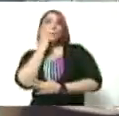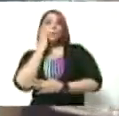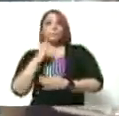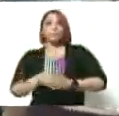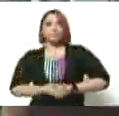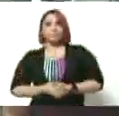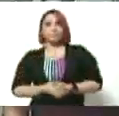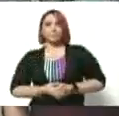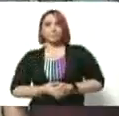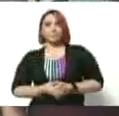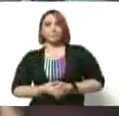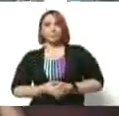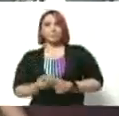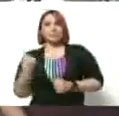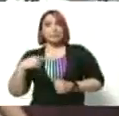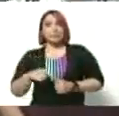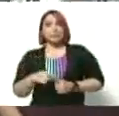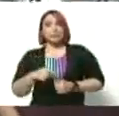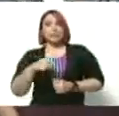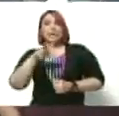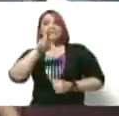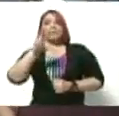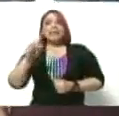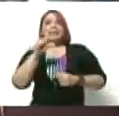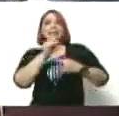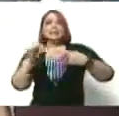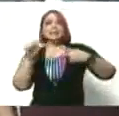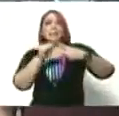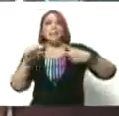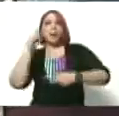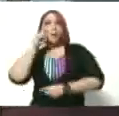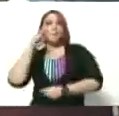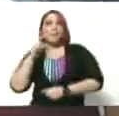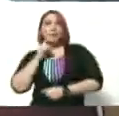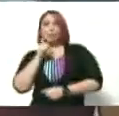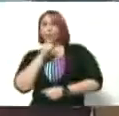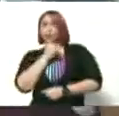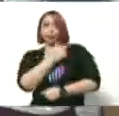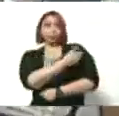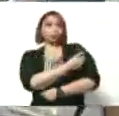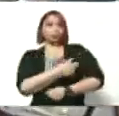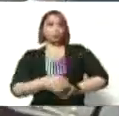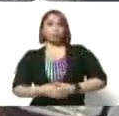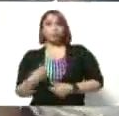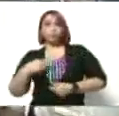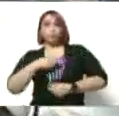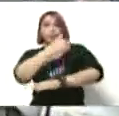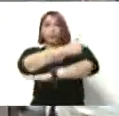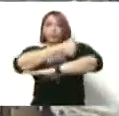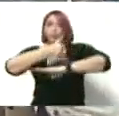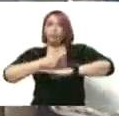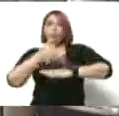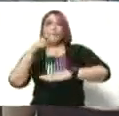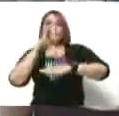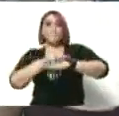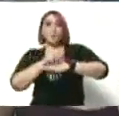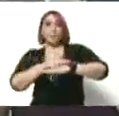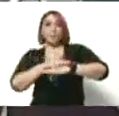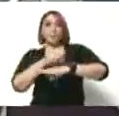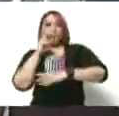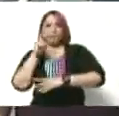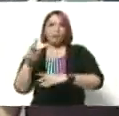michel y tiene ya 30 semanas de embarazo ella no estaba vacunada nuestras autoridades médicas se percataron en el